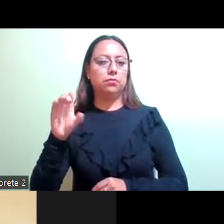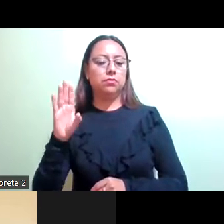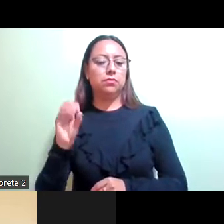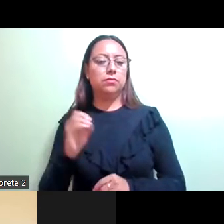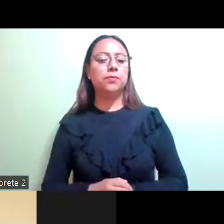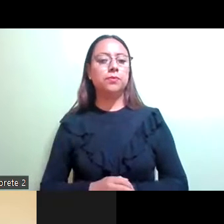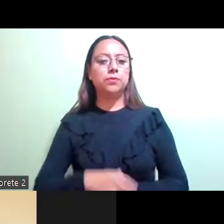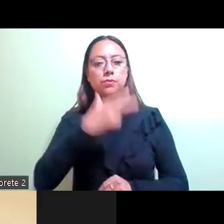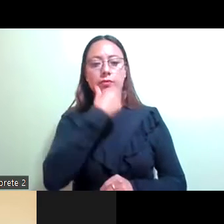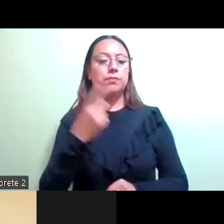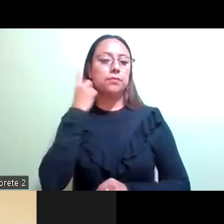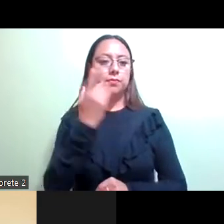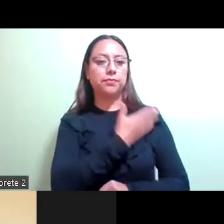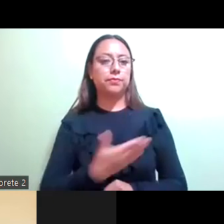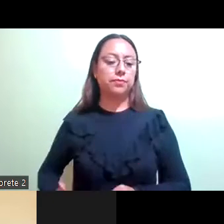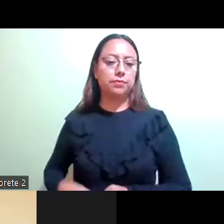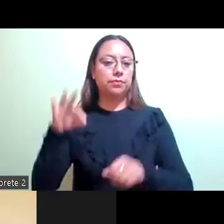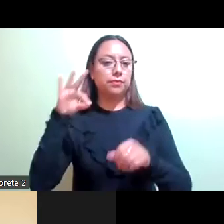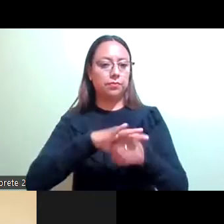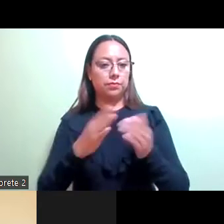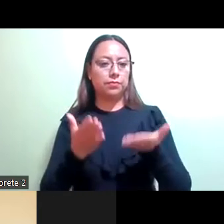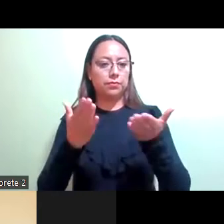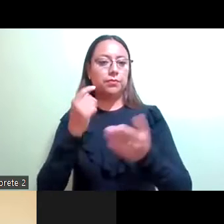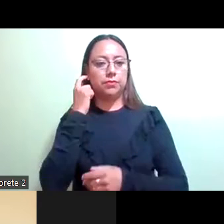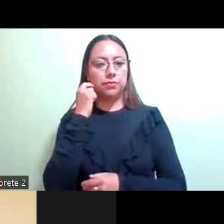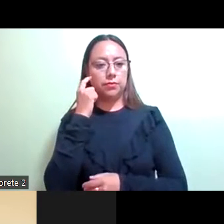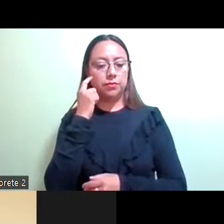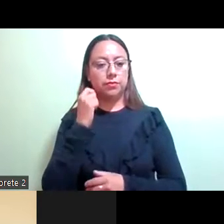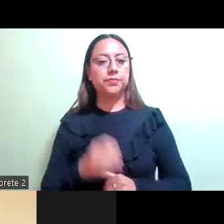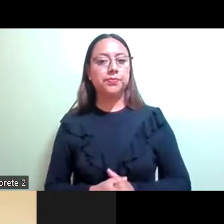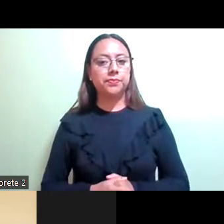Diputado presidente, el resultado de la votación es el siguiente.